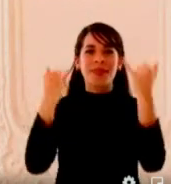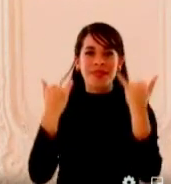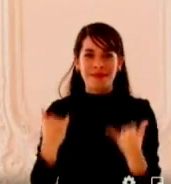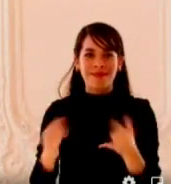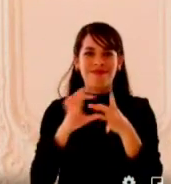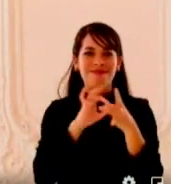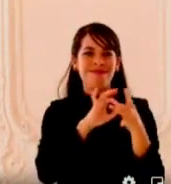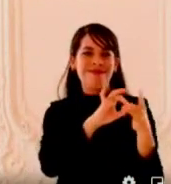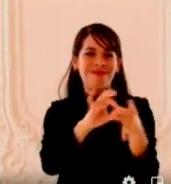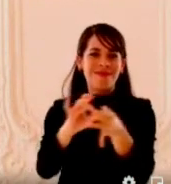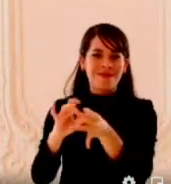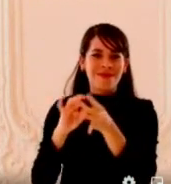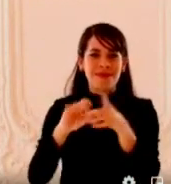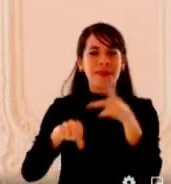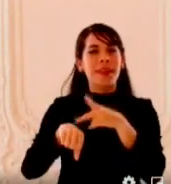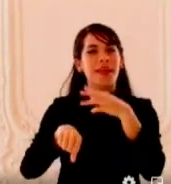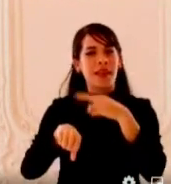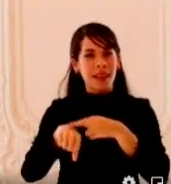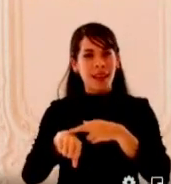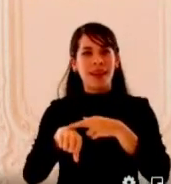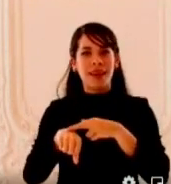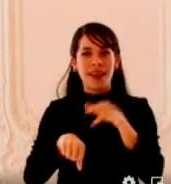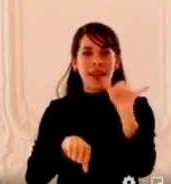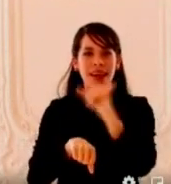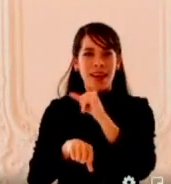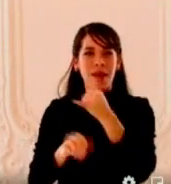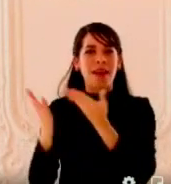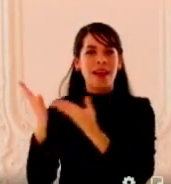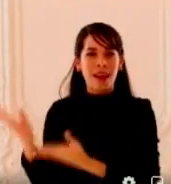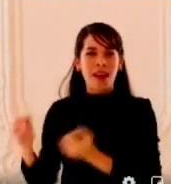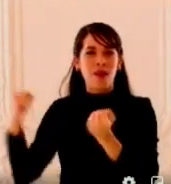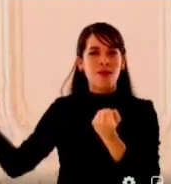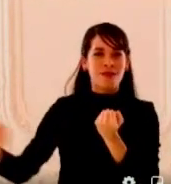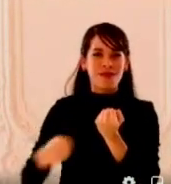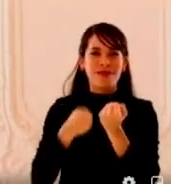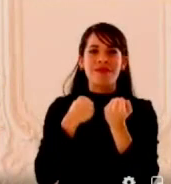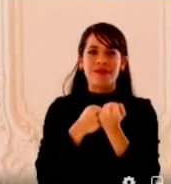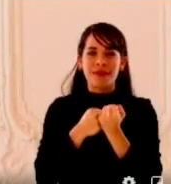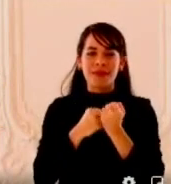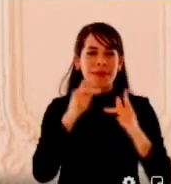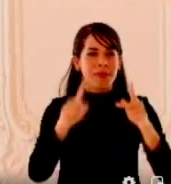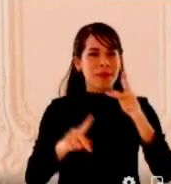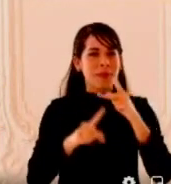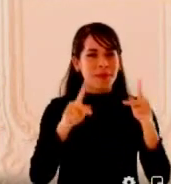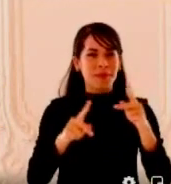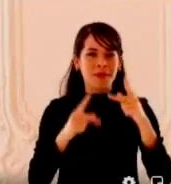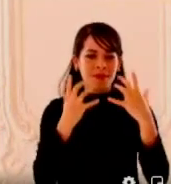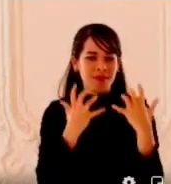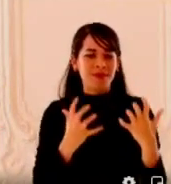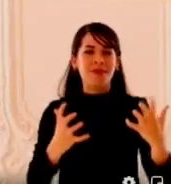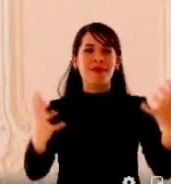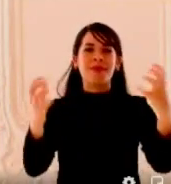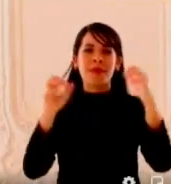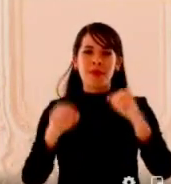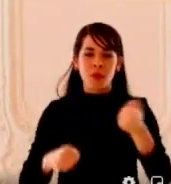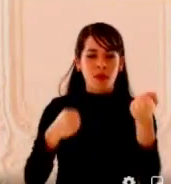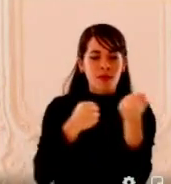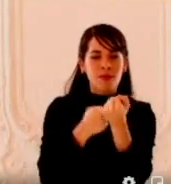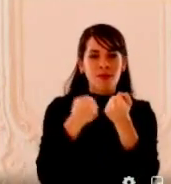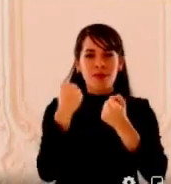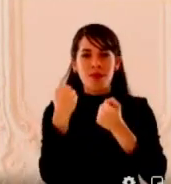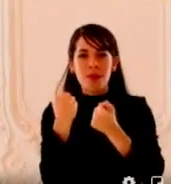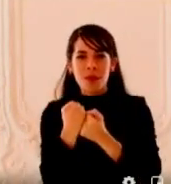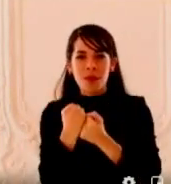como pueblo. Cuento con ellos y ellas y con toda nuestra gente para que juntos trabajemos por esas